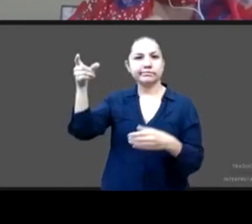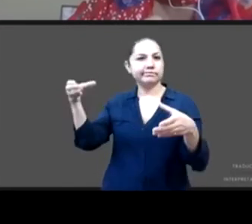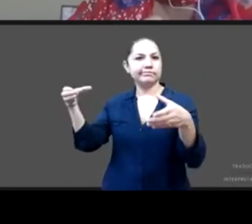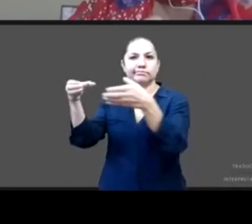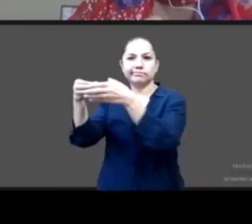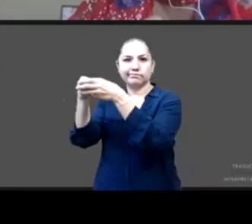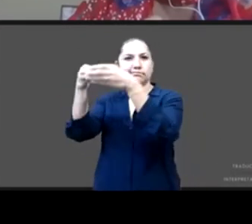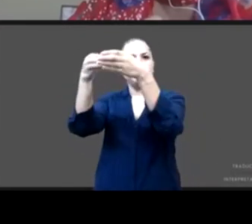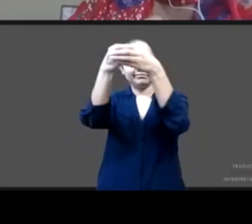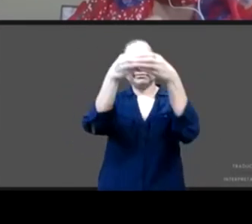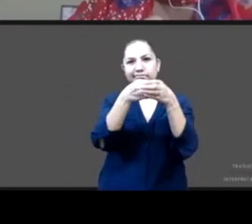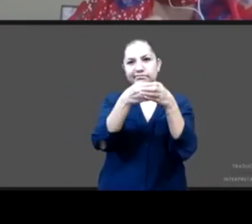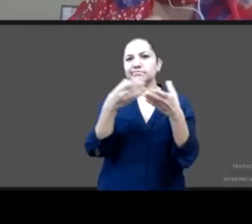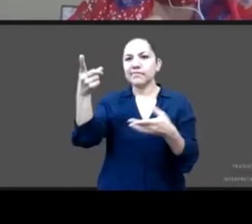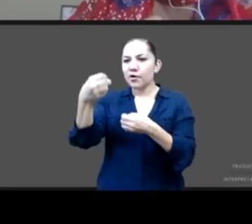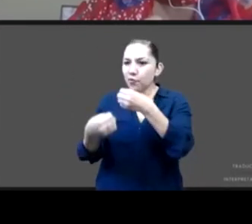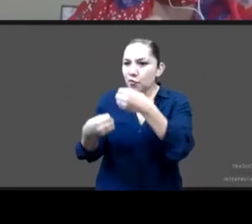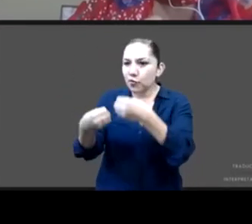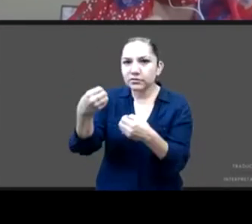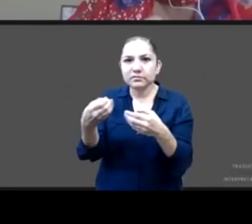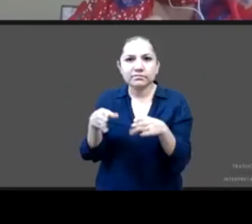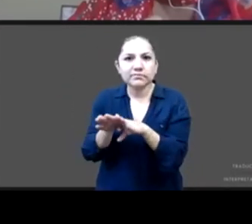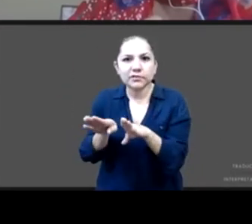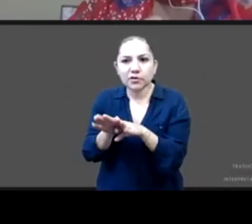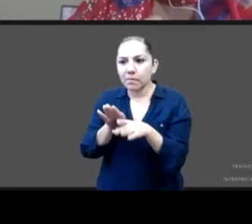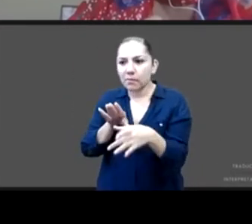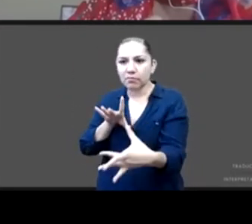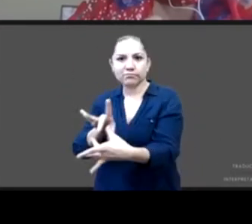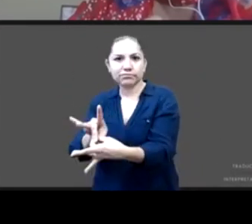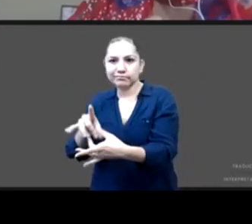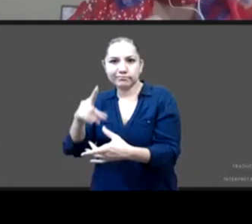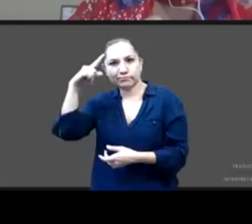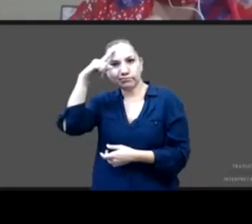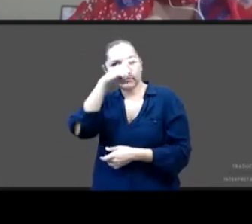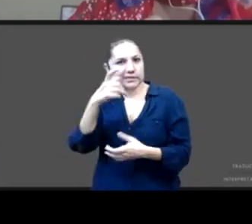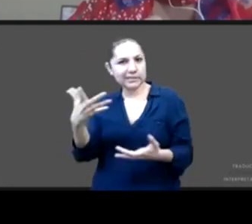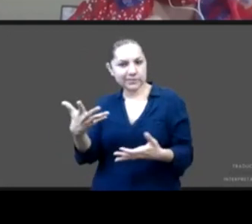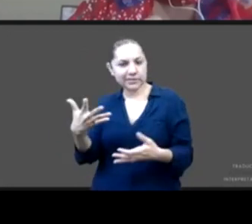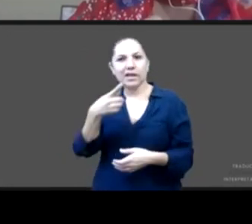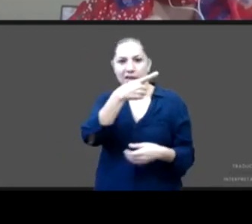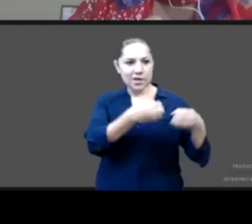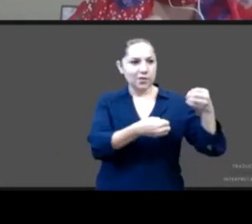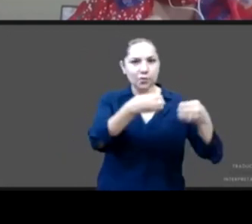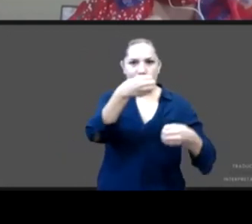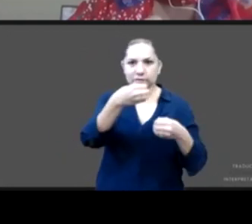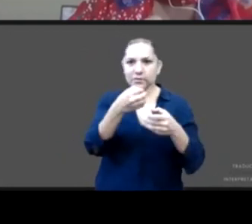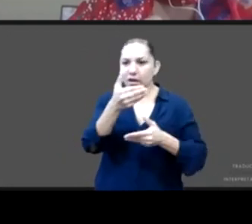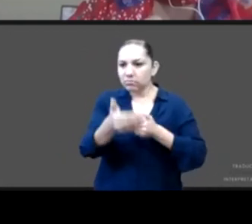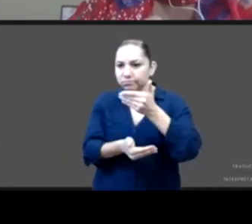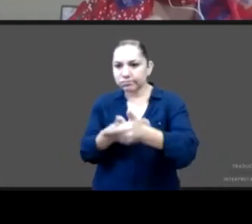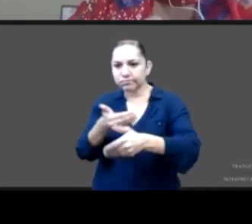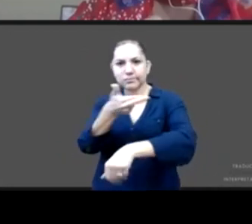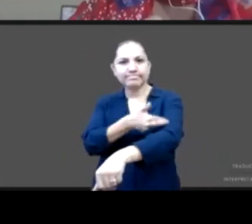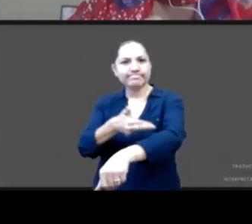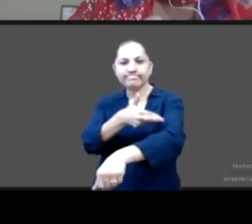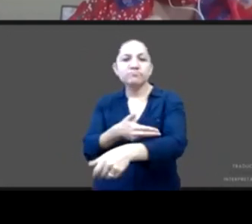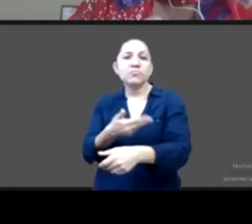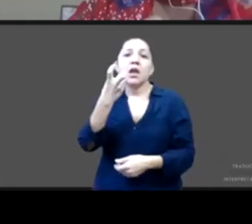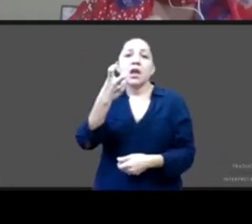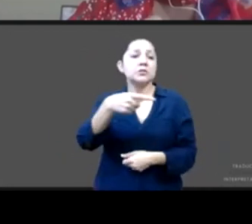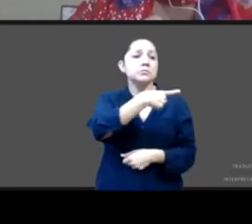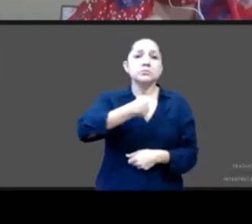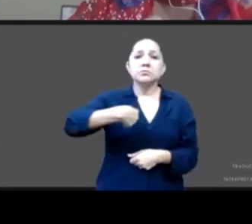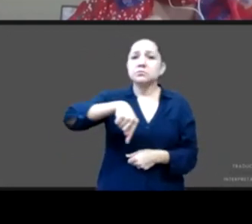limitada y claramente con el sistema judicial. Y pudiéramos entonces ser cómplices de esta